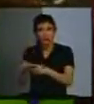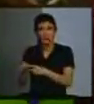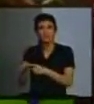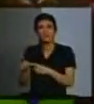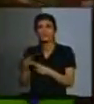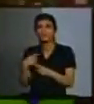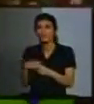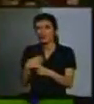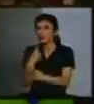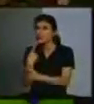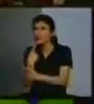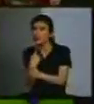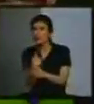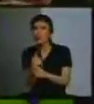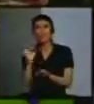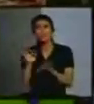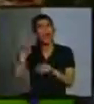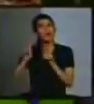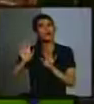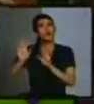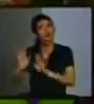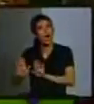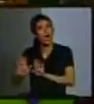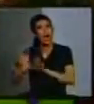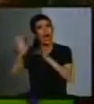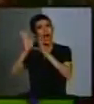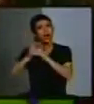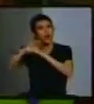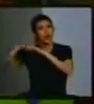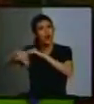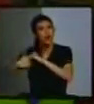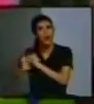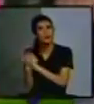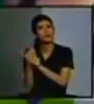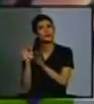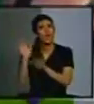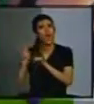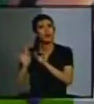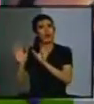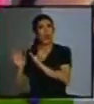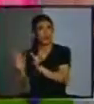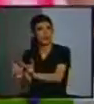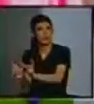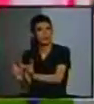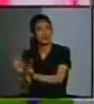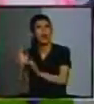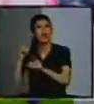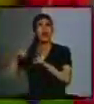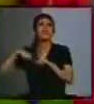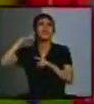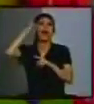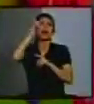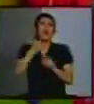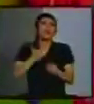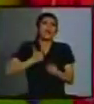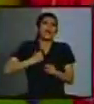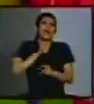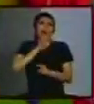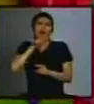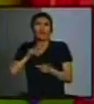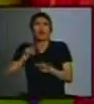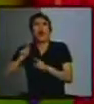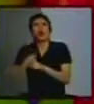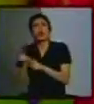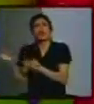ellos incluso se quedan durante la noche con la mercancía justamente en los locales para evitar llegar al otro día temprano y tener que volver a